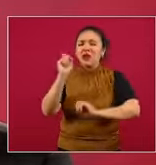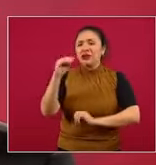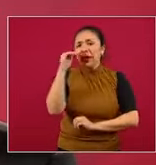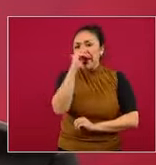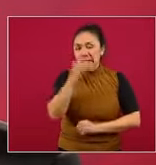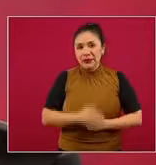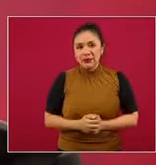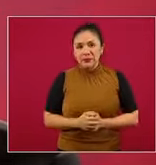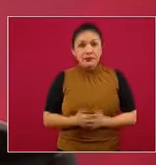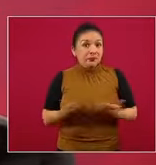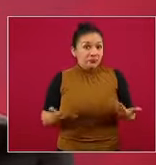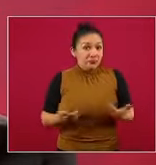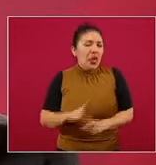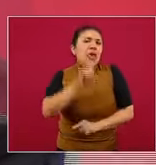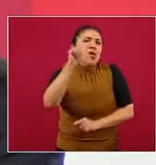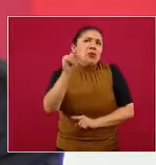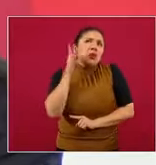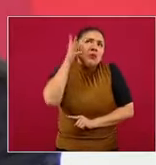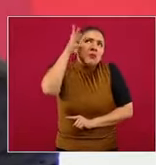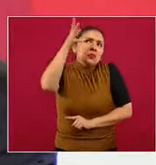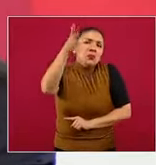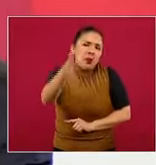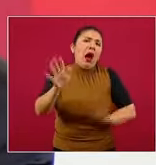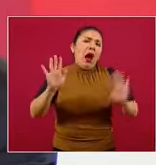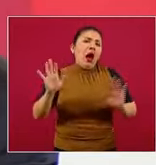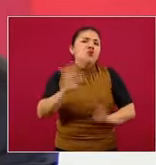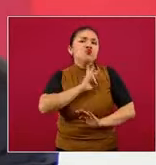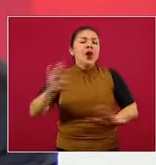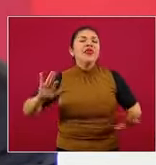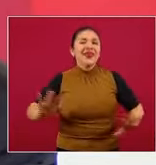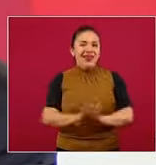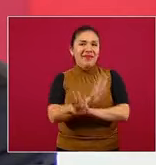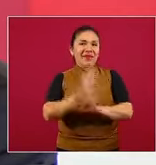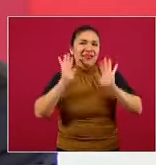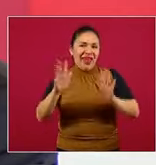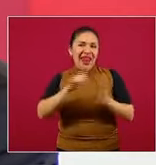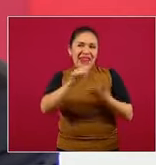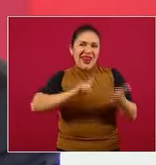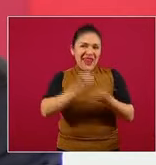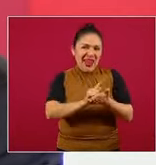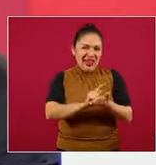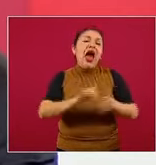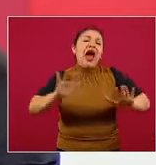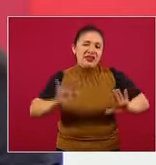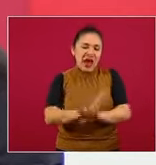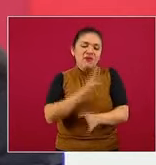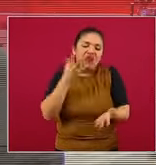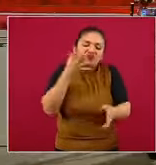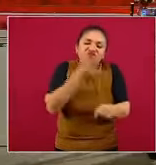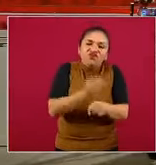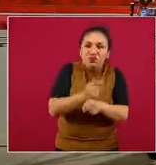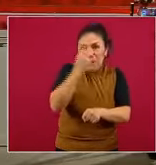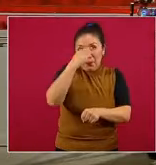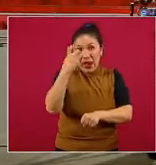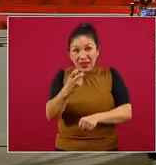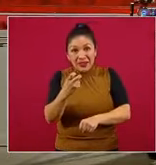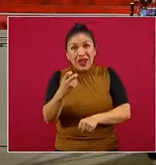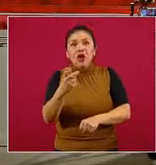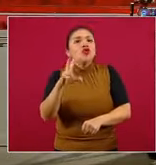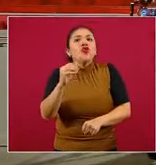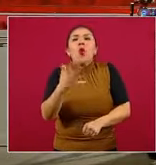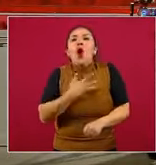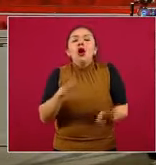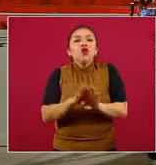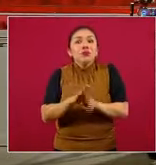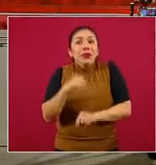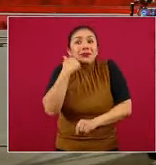gratis. En su momento será muy oportuno cambiar también la ley de los institutos para que ya no exista esta tentación,